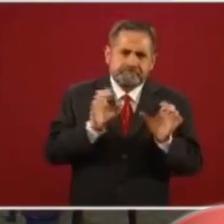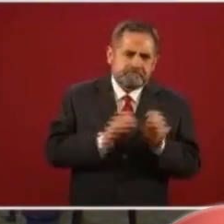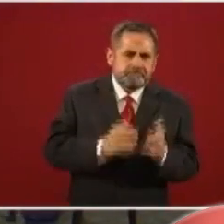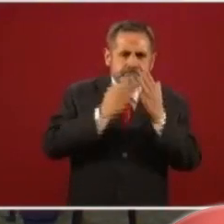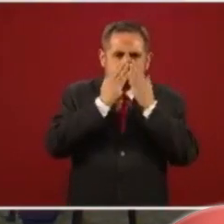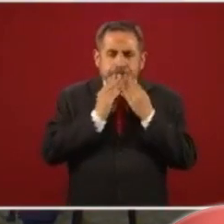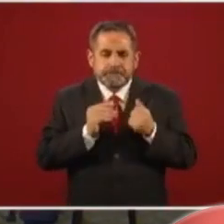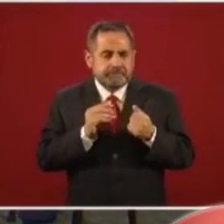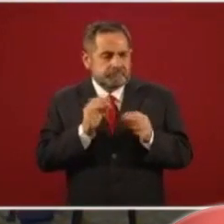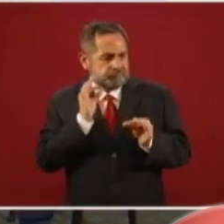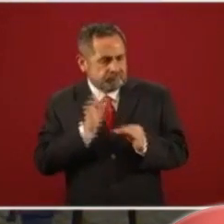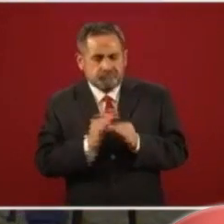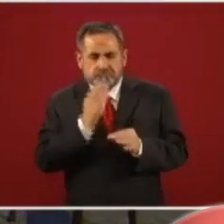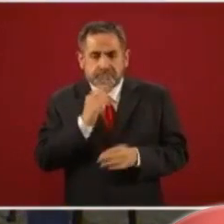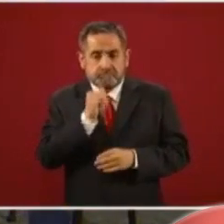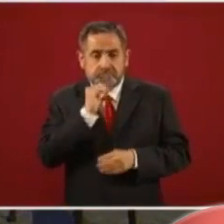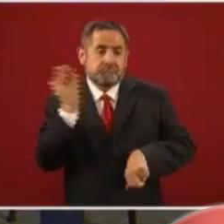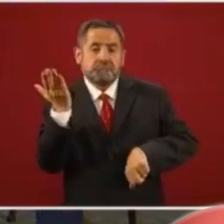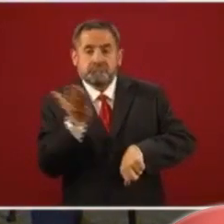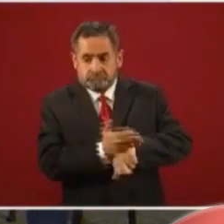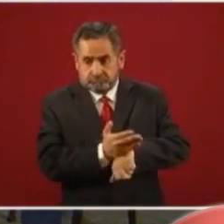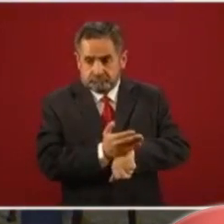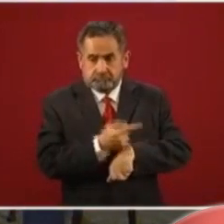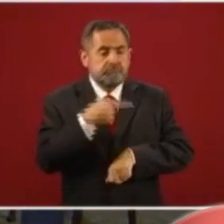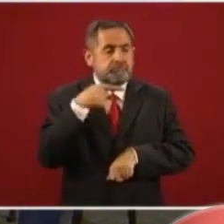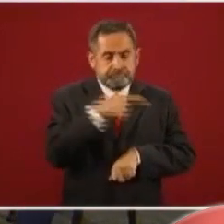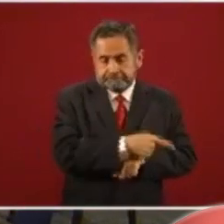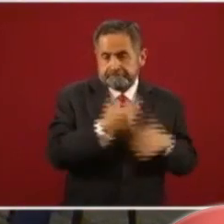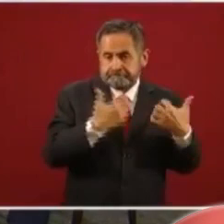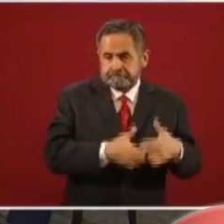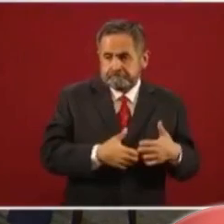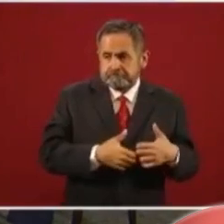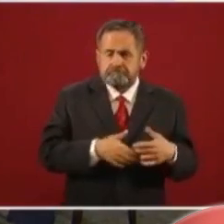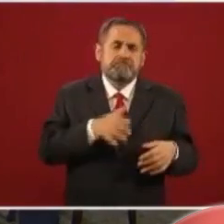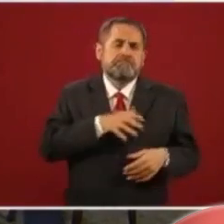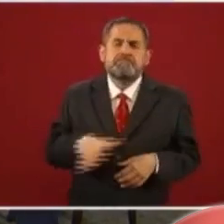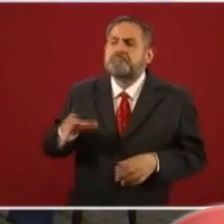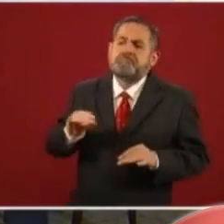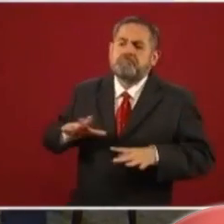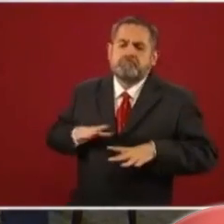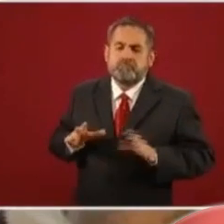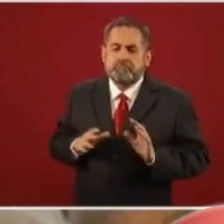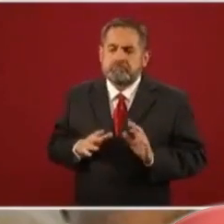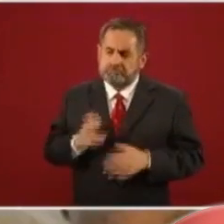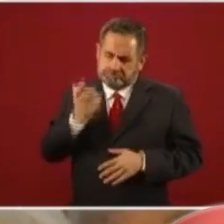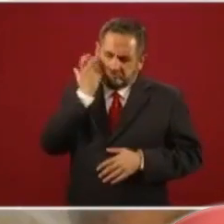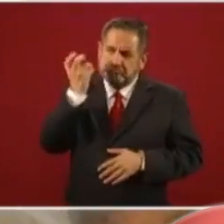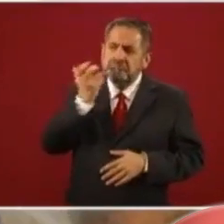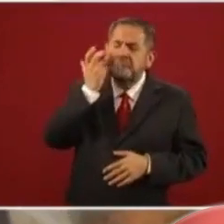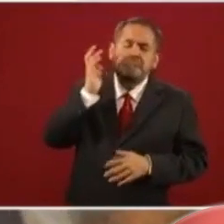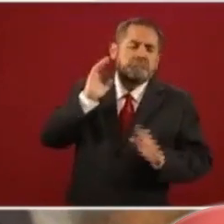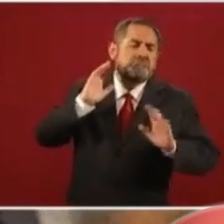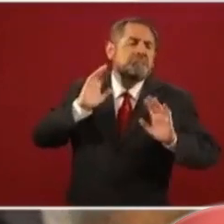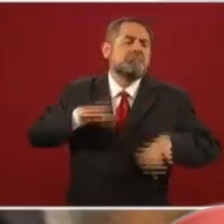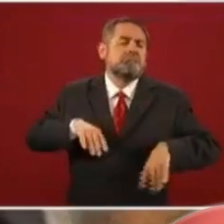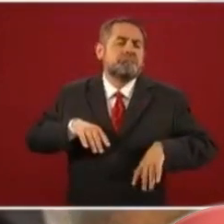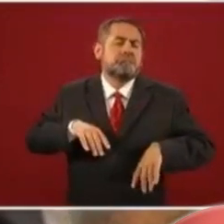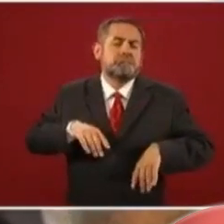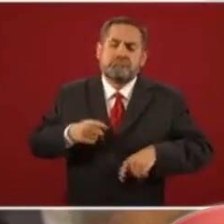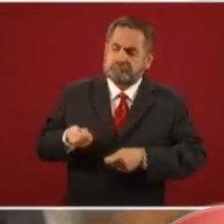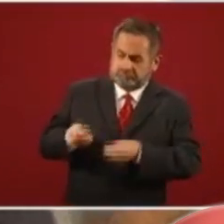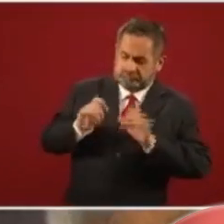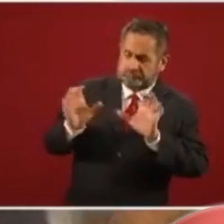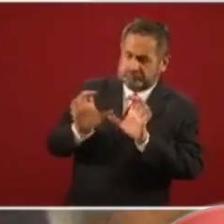sus expedientes de buenas prácticas de fabricación. Y entonces nos quiso chantajear, eso es lo que ya habíamos anunciado